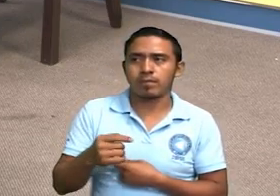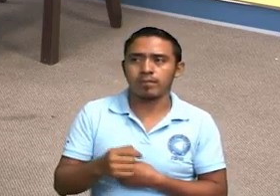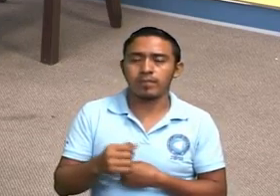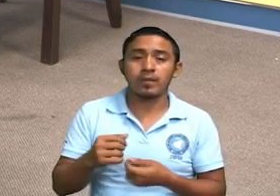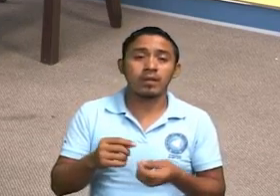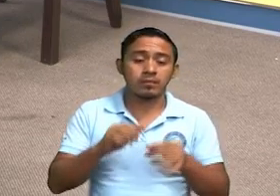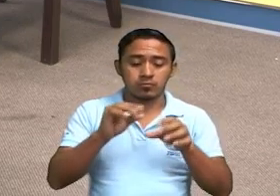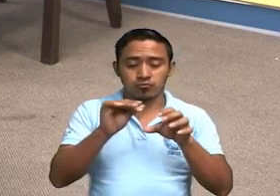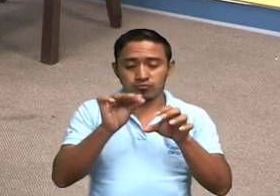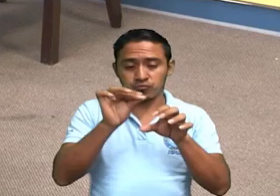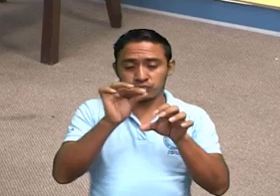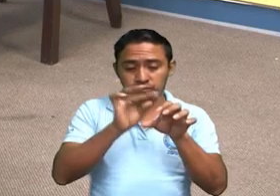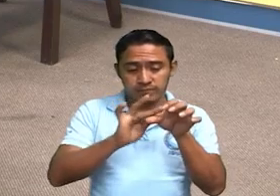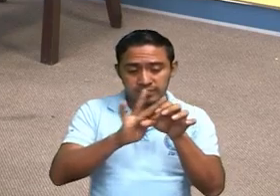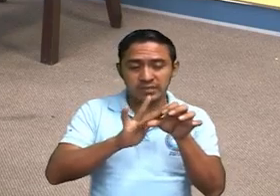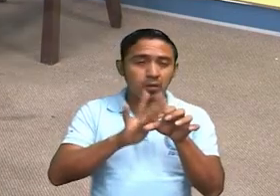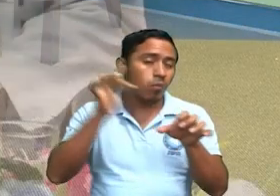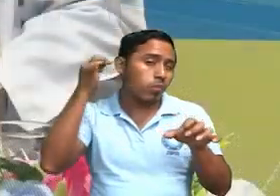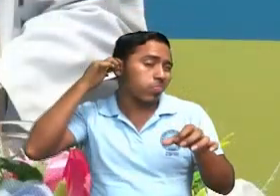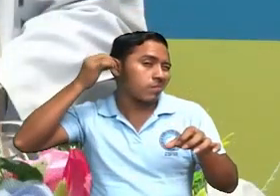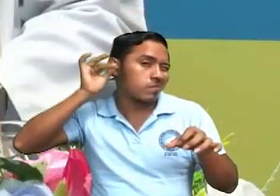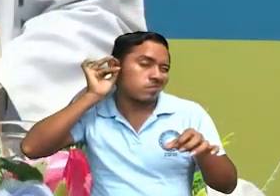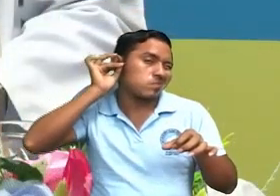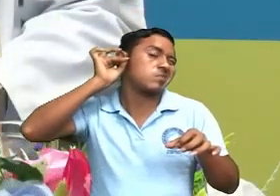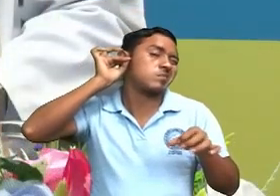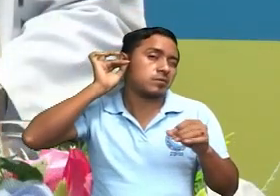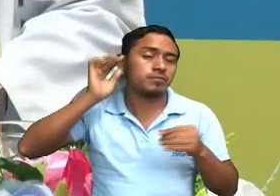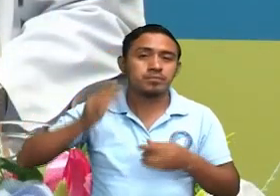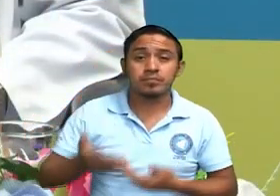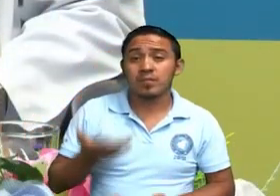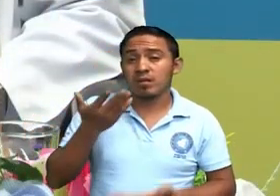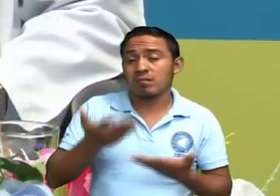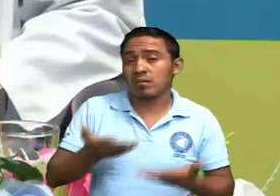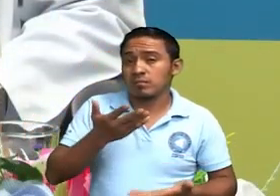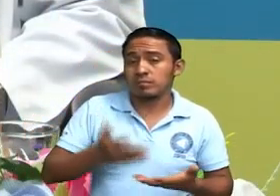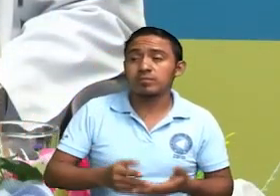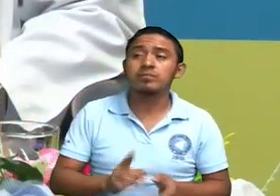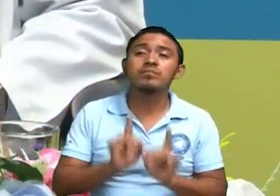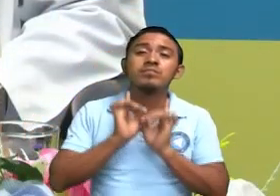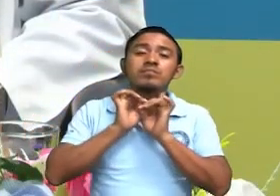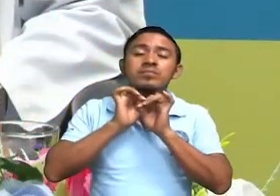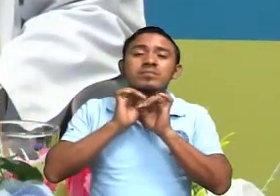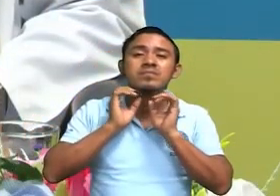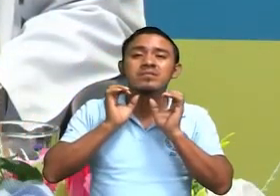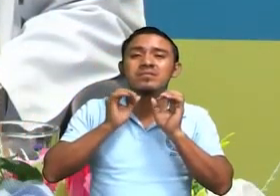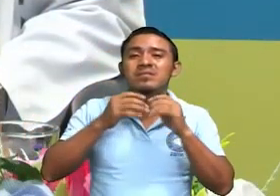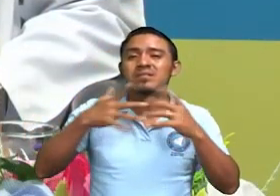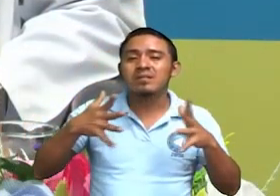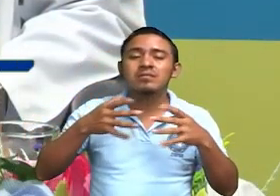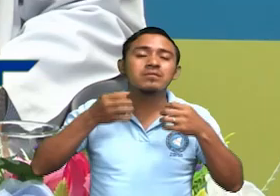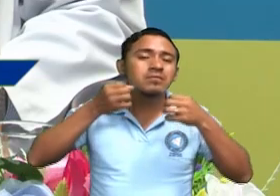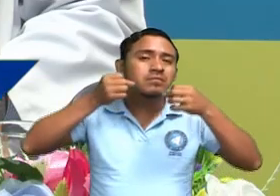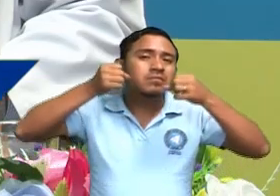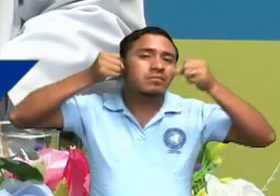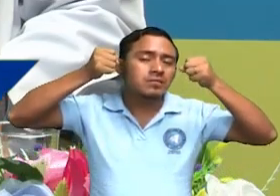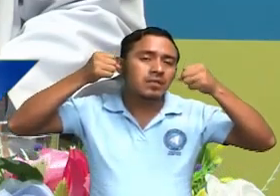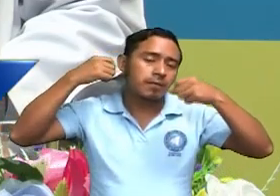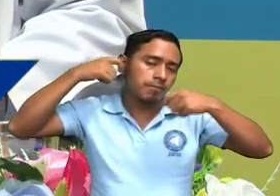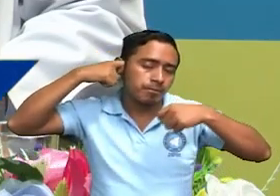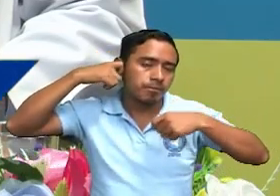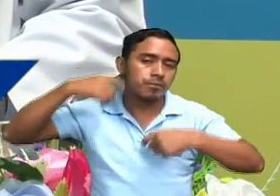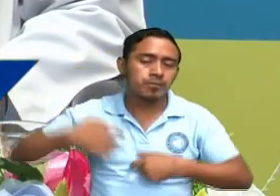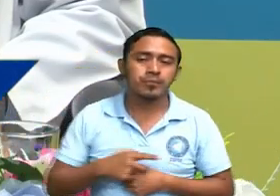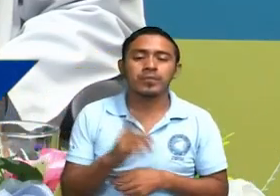de cera, ¿verdad? Puede ser que el niño tenga las amígdalas grandes. Puede ser que el niño